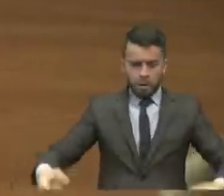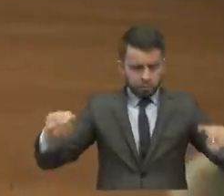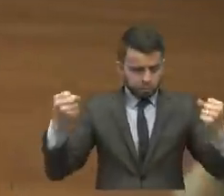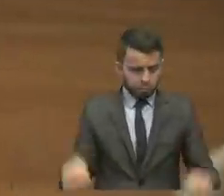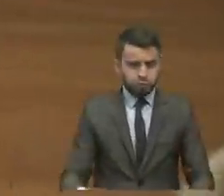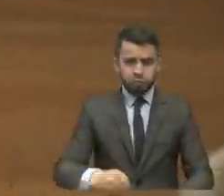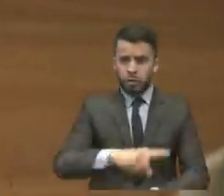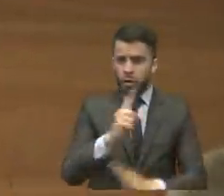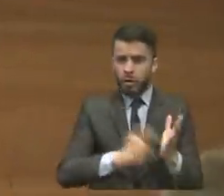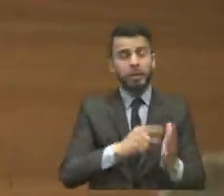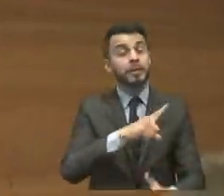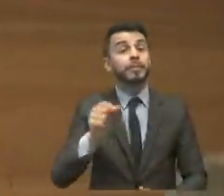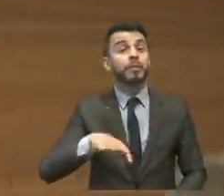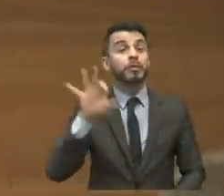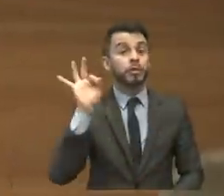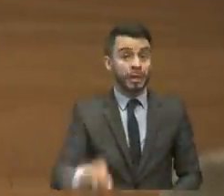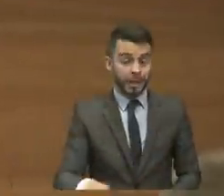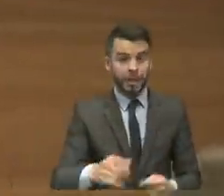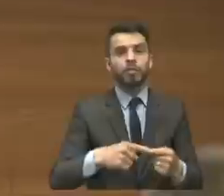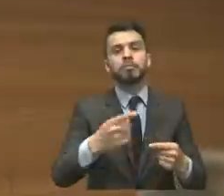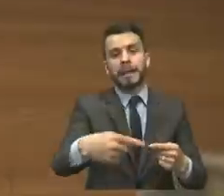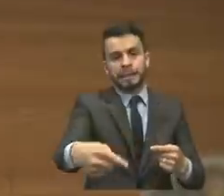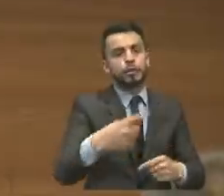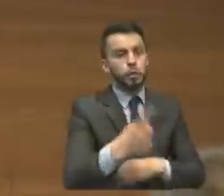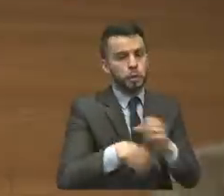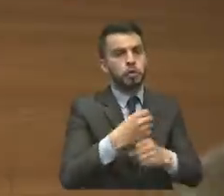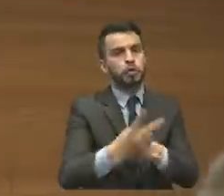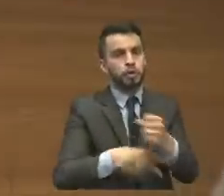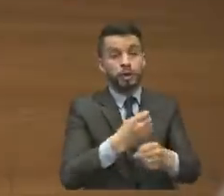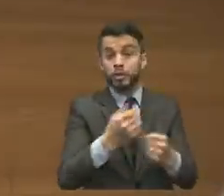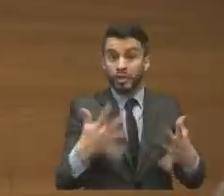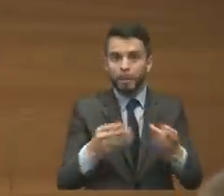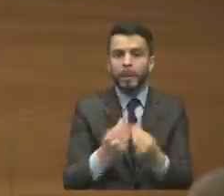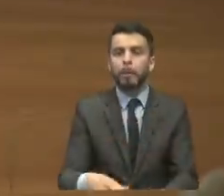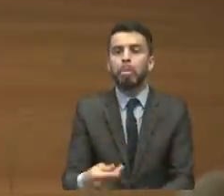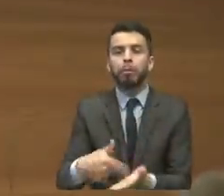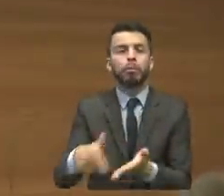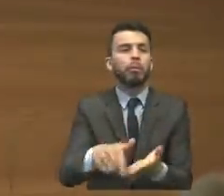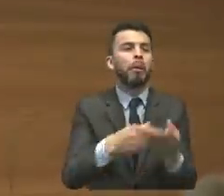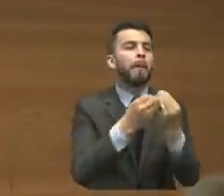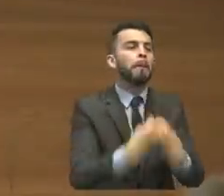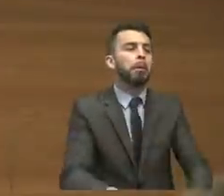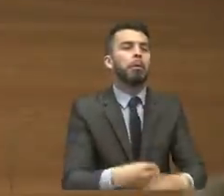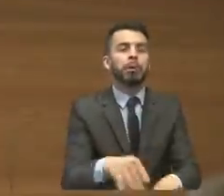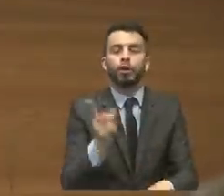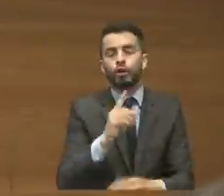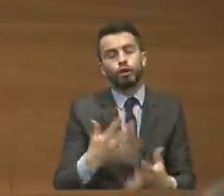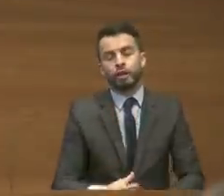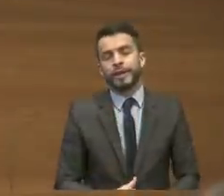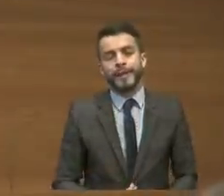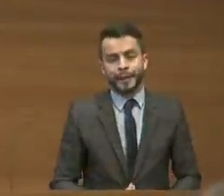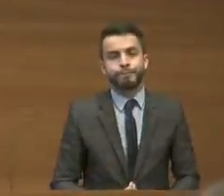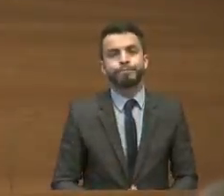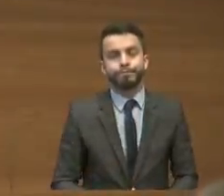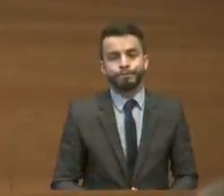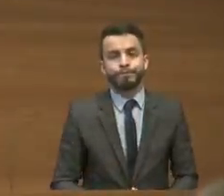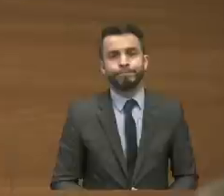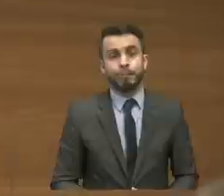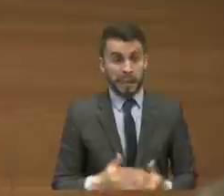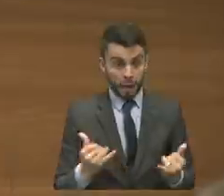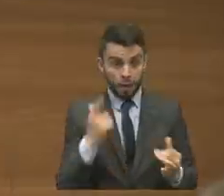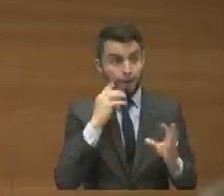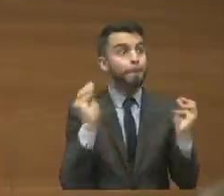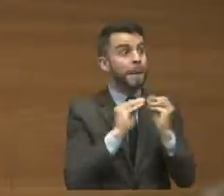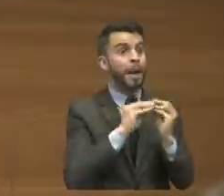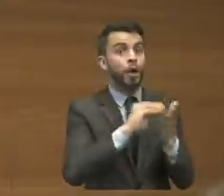estaban previstos en el proyecto anterior, para que no se pierda un solo peso en los predios que estaban previstos. Por ahora no estimamos comprar